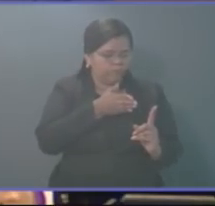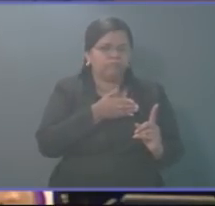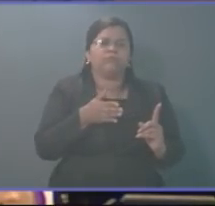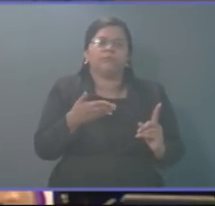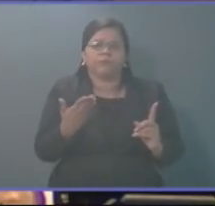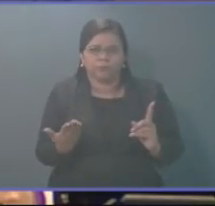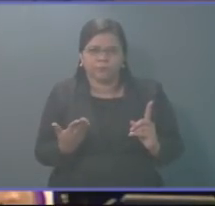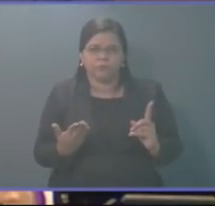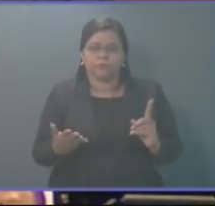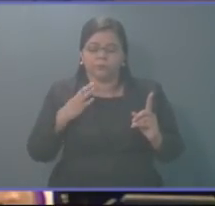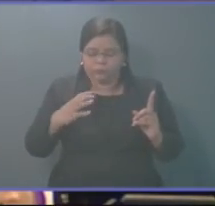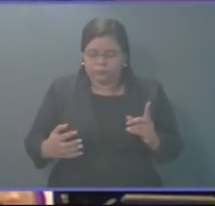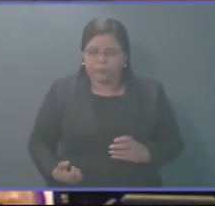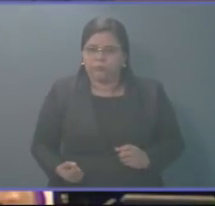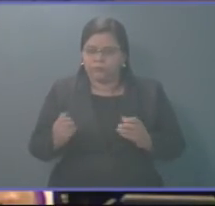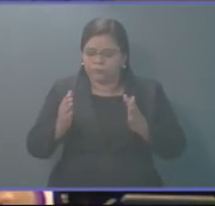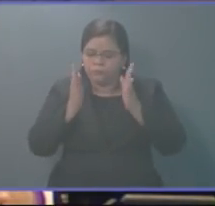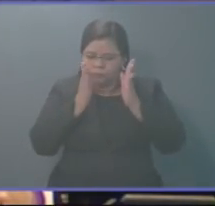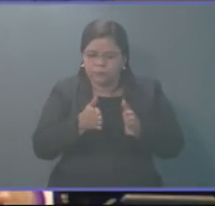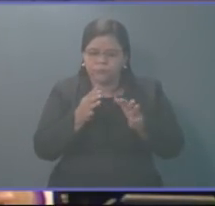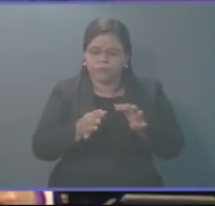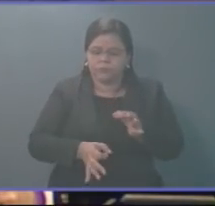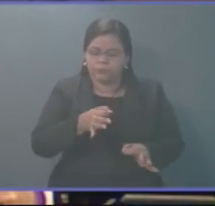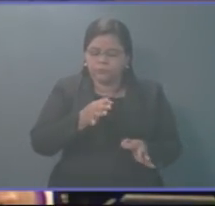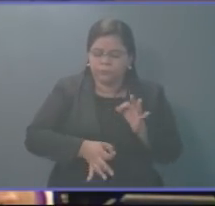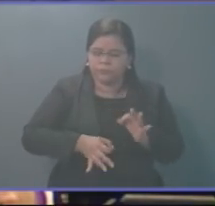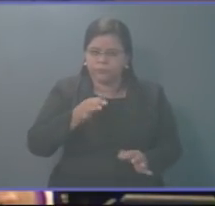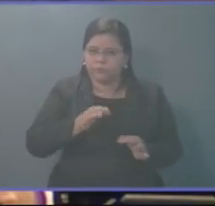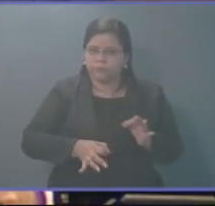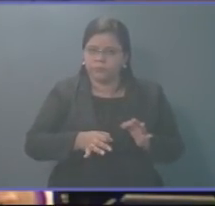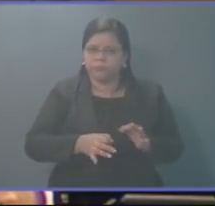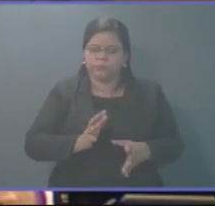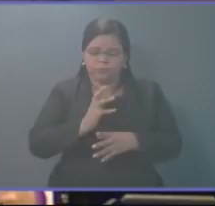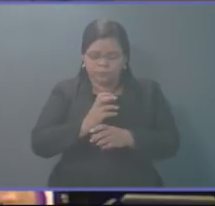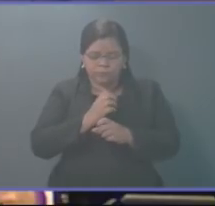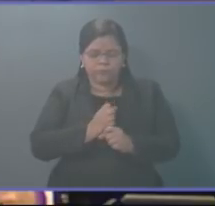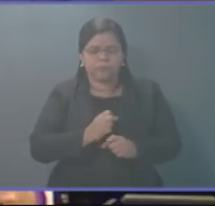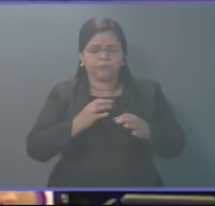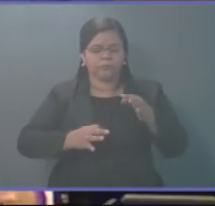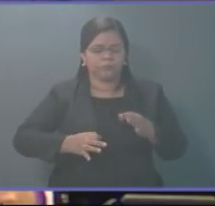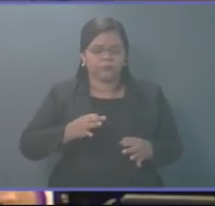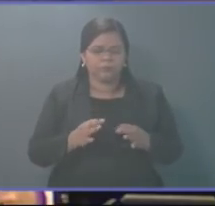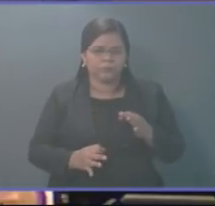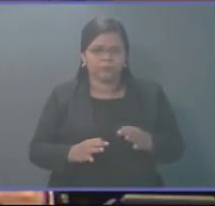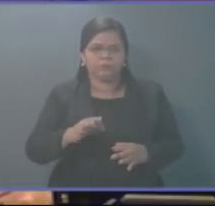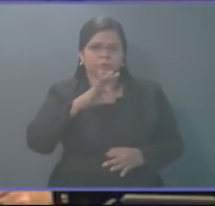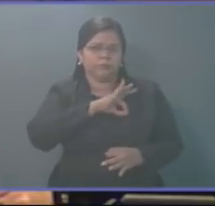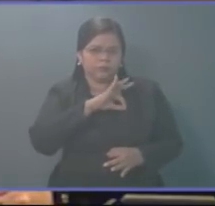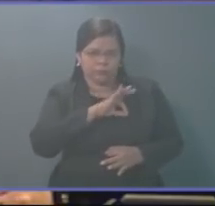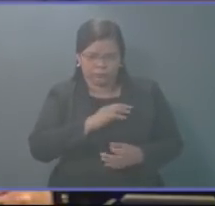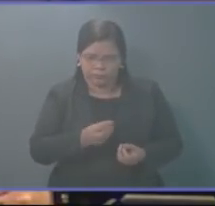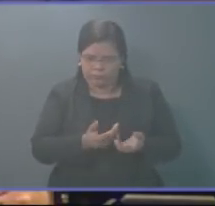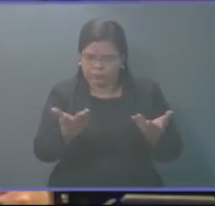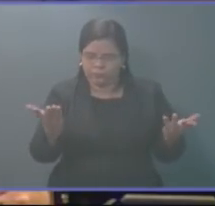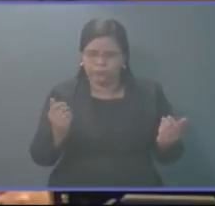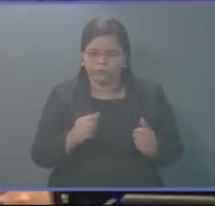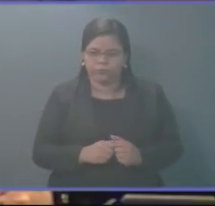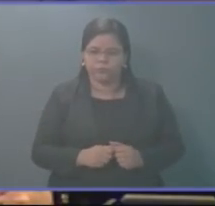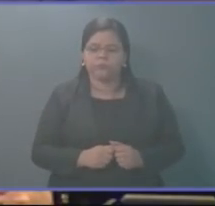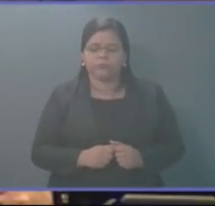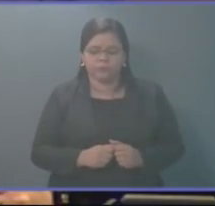está organizado para la consecución de la justicia, de la seguridad jurídica y del bien común.